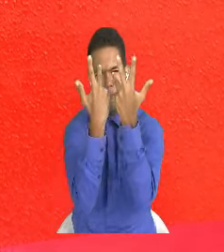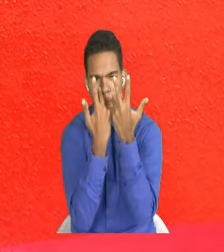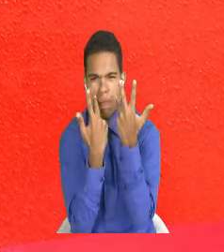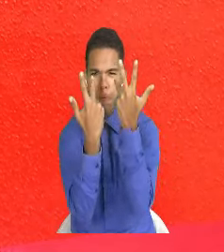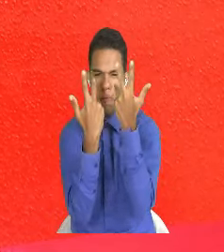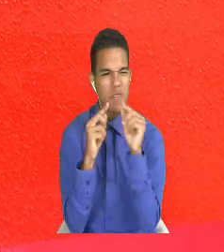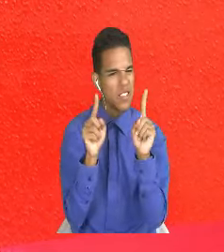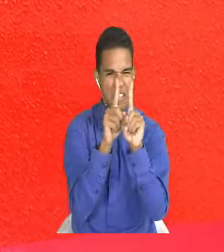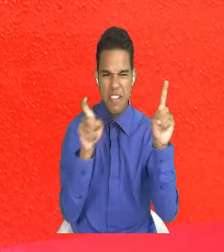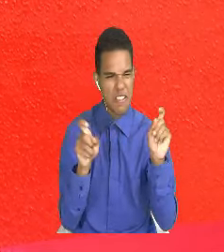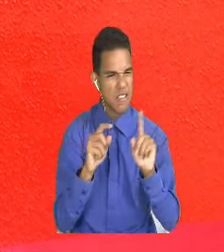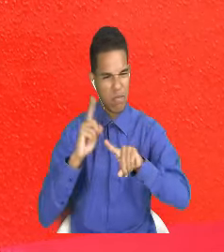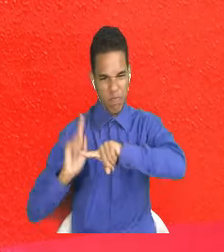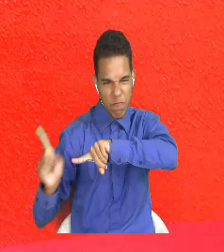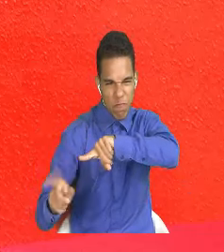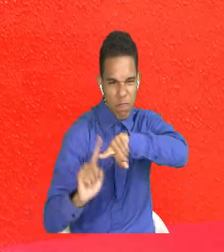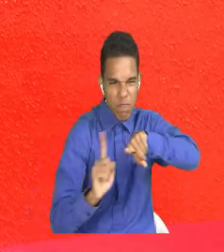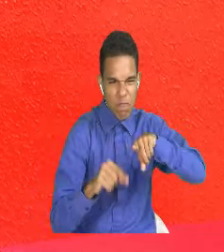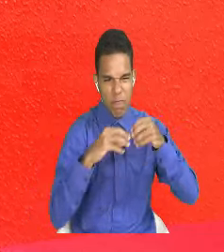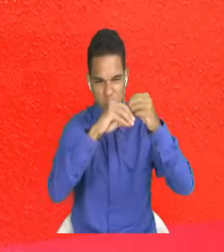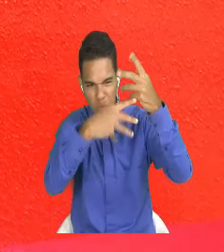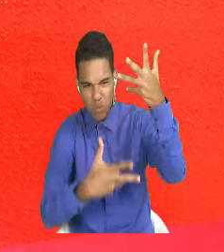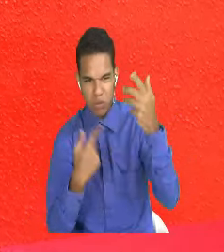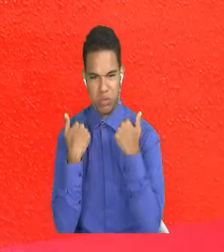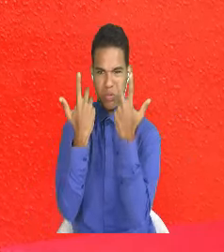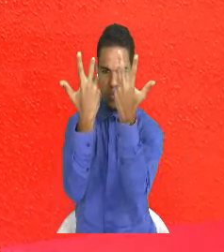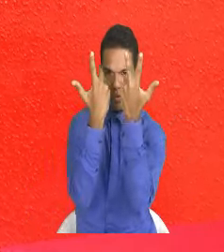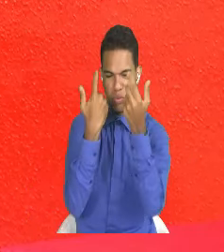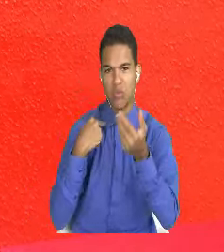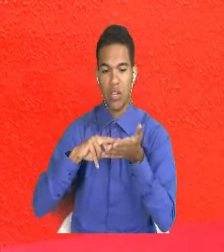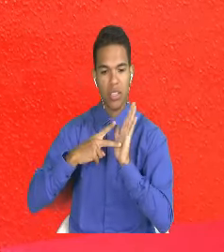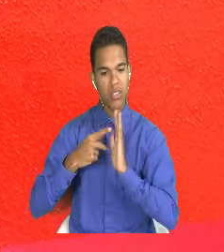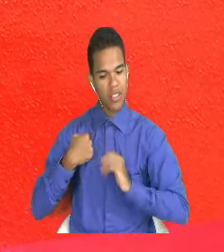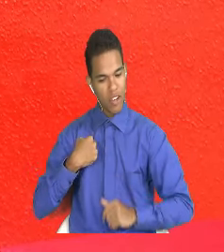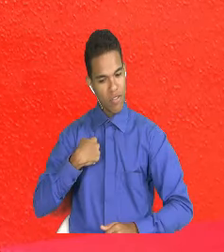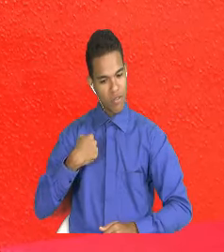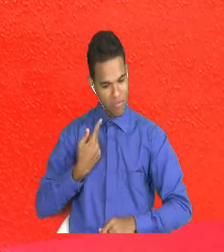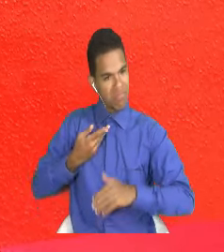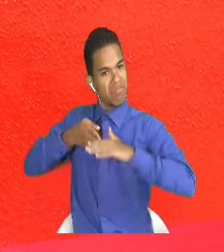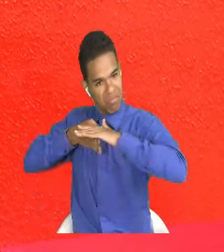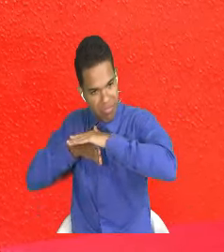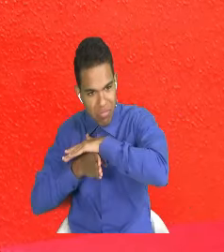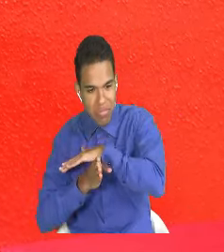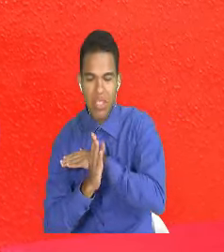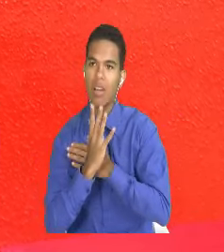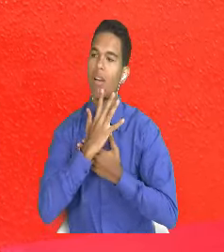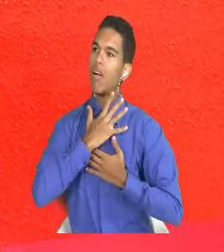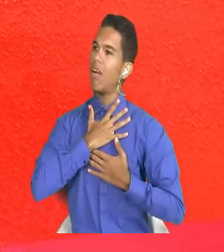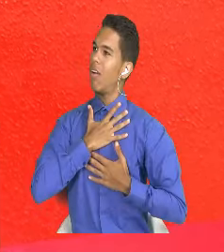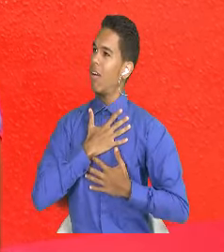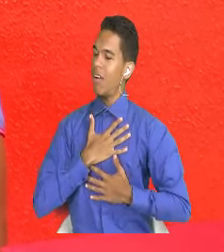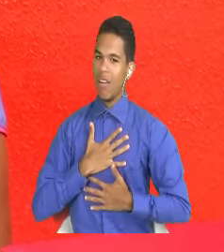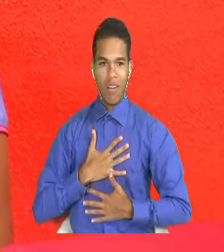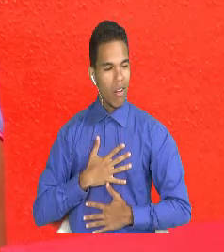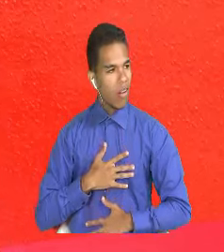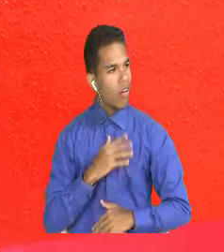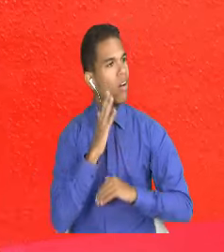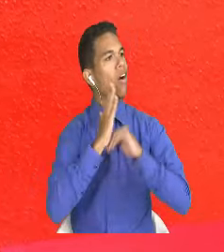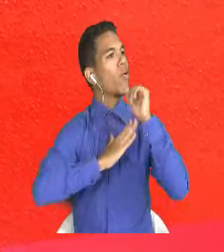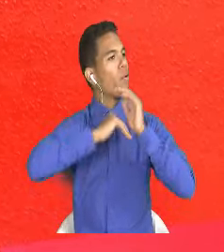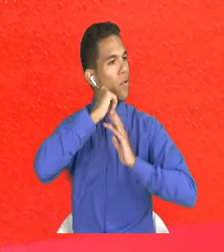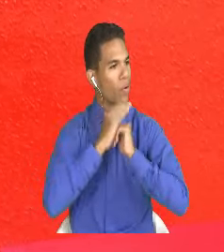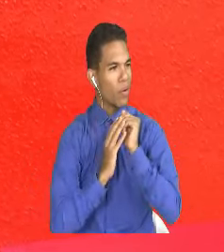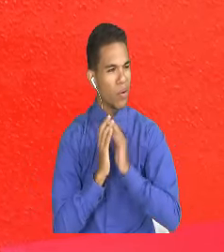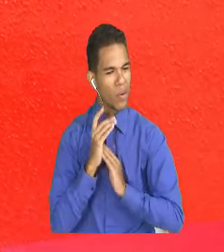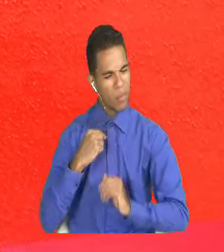y humanización, que es lo más importante. Que el paciente ingrese y sienta tranquilidad y que todo lo que llega, con ese malestar que llega, pues